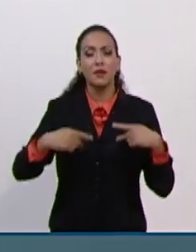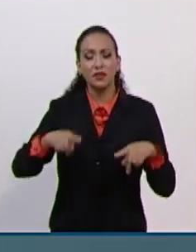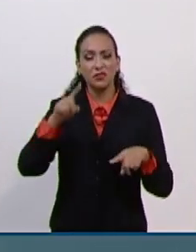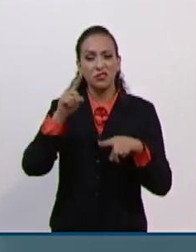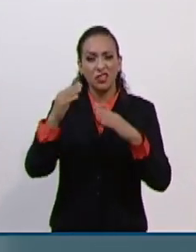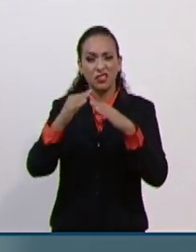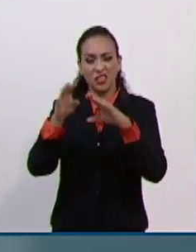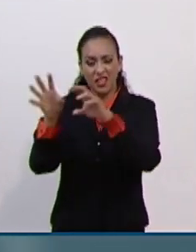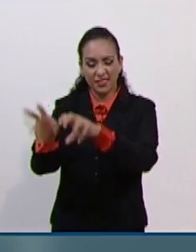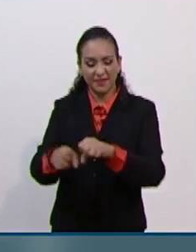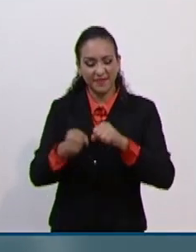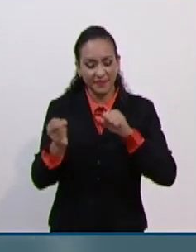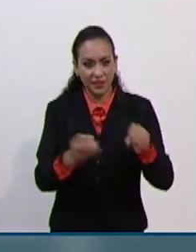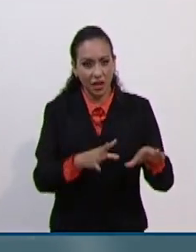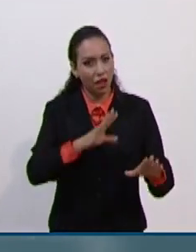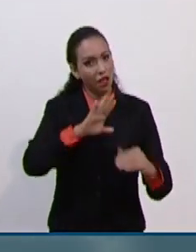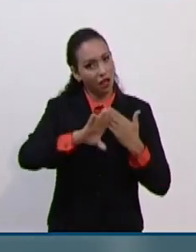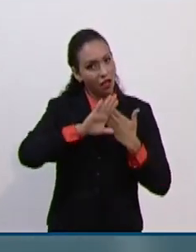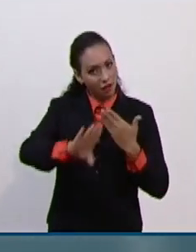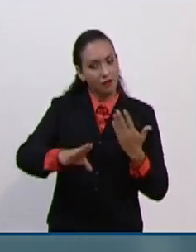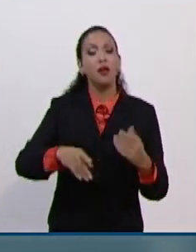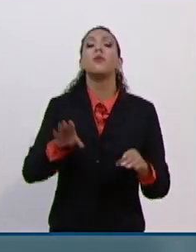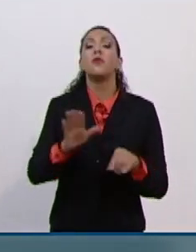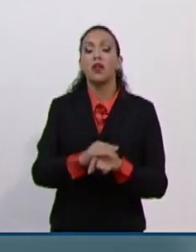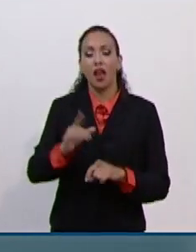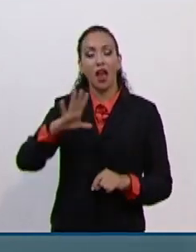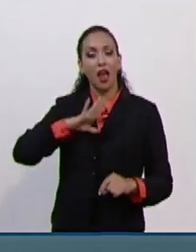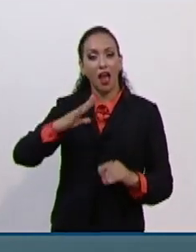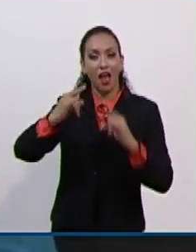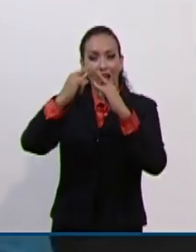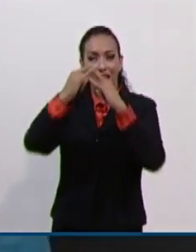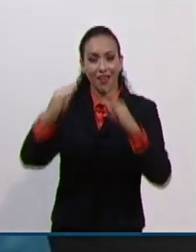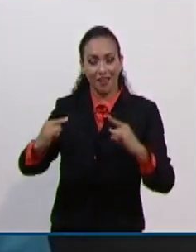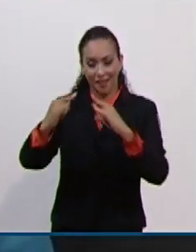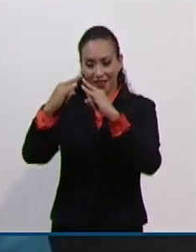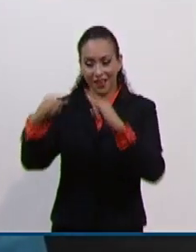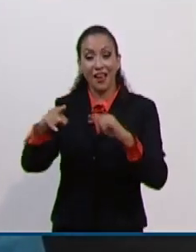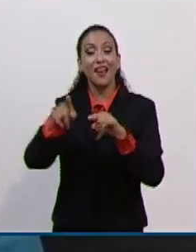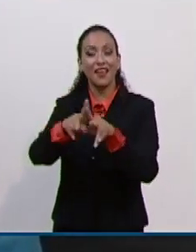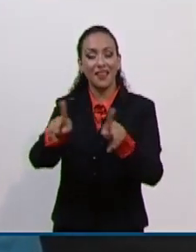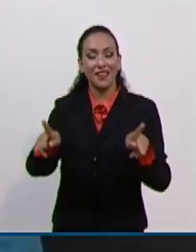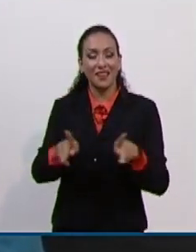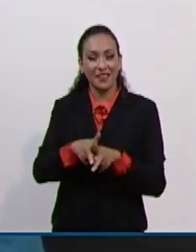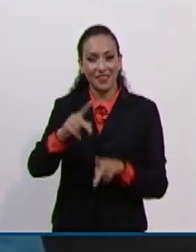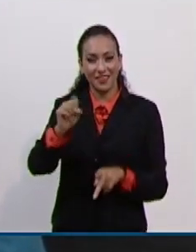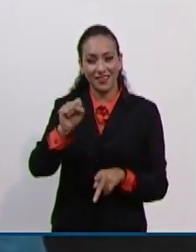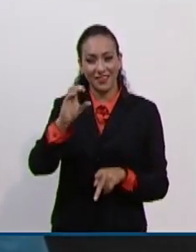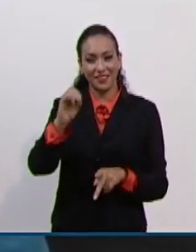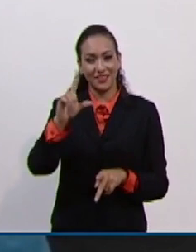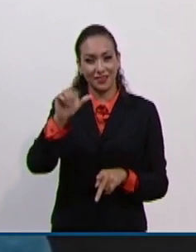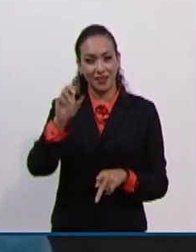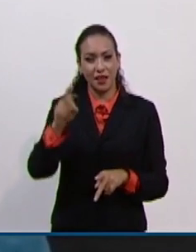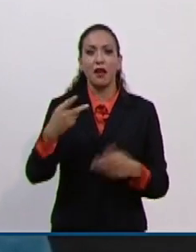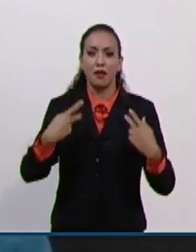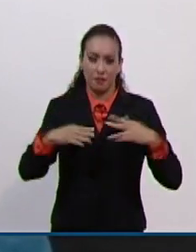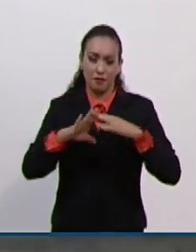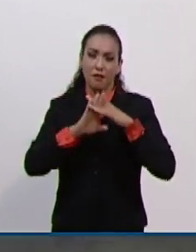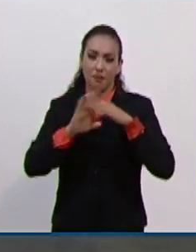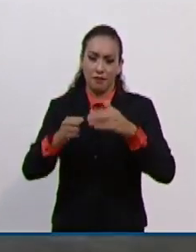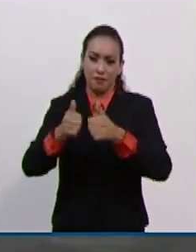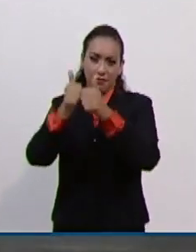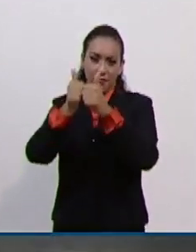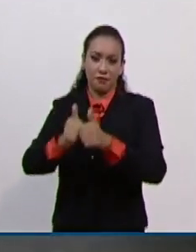uso de la fuerza pública del campamento instalado en la Plaza de la Soledad. Además, ordenó la reubicación de las personas migrantes